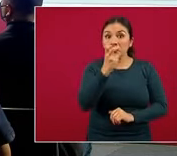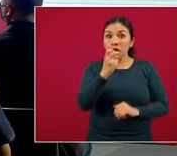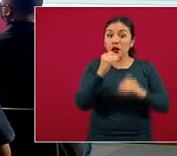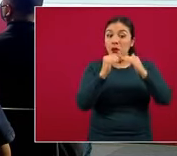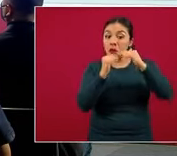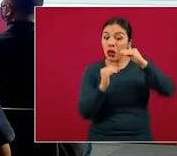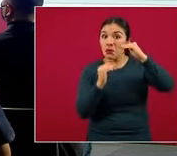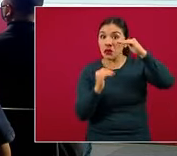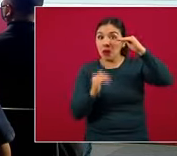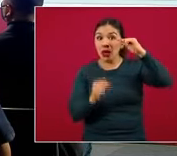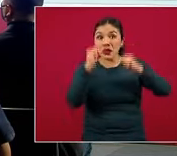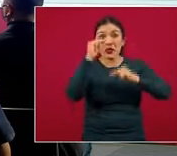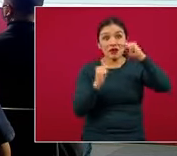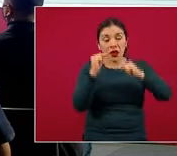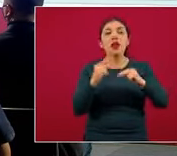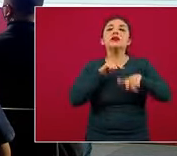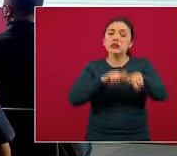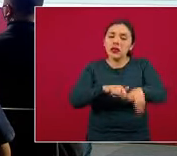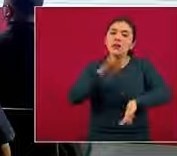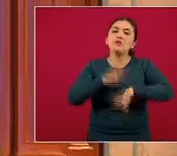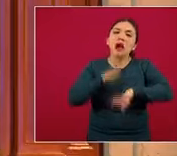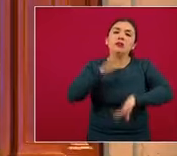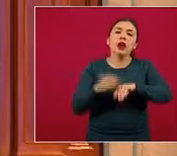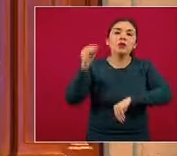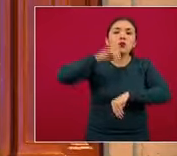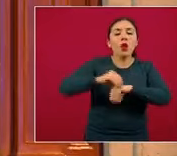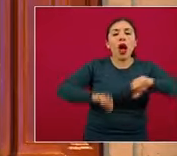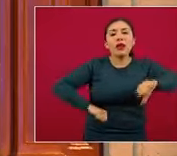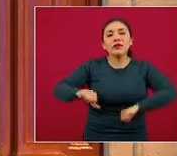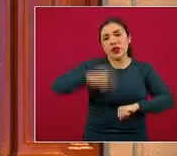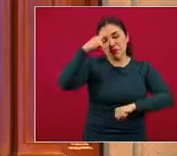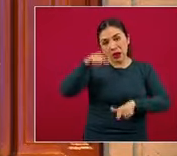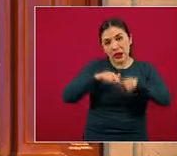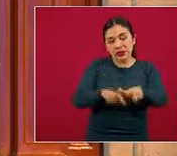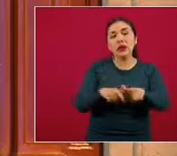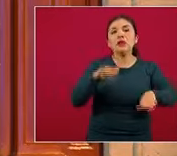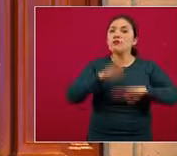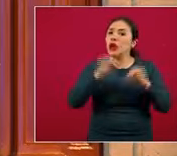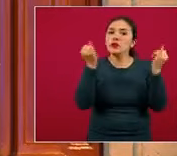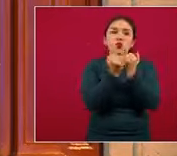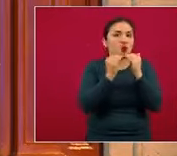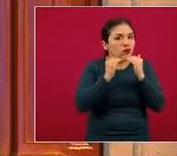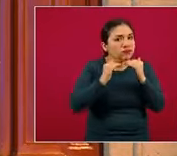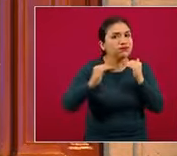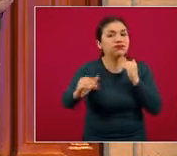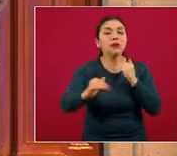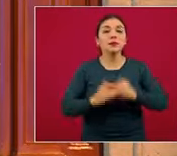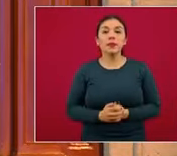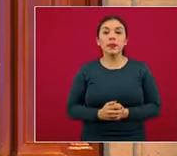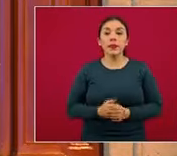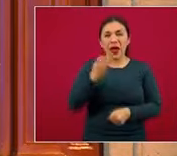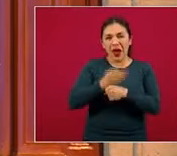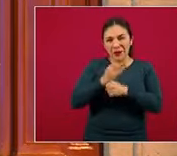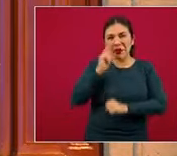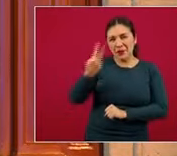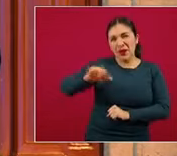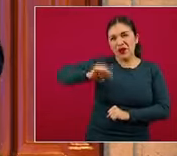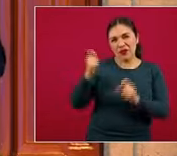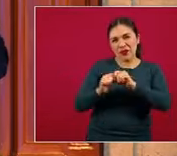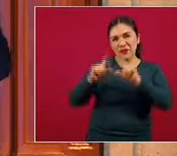más bajos, pues continuar implementando acciones para poder mantenerse en el mismo. Veamos nuestra